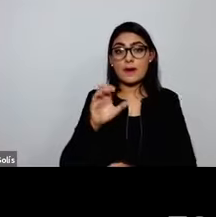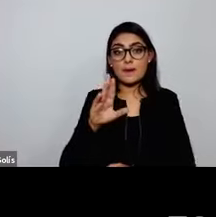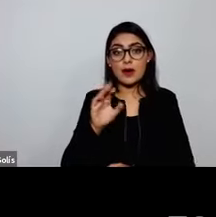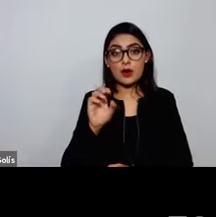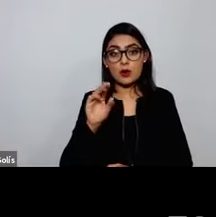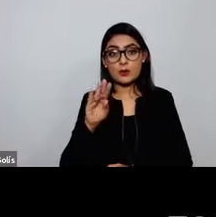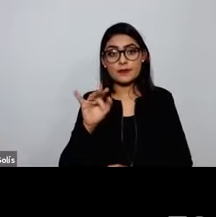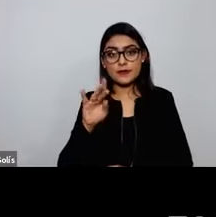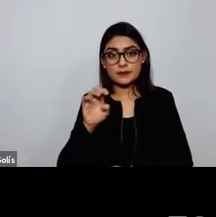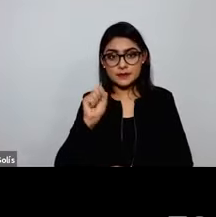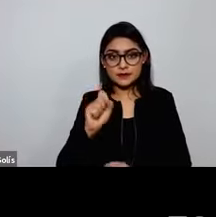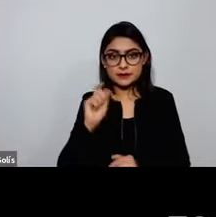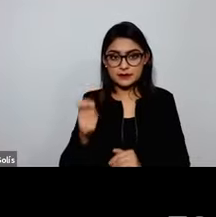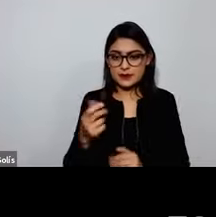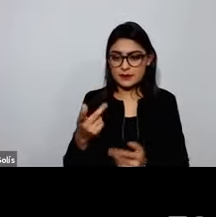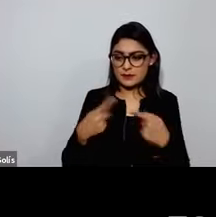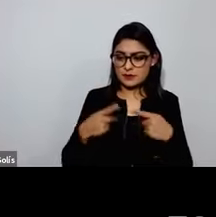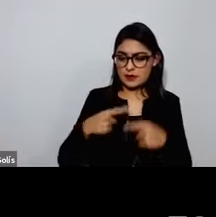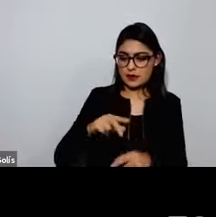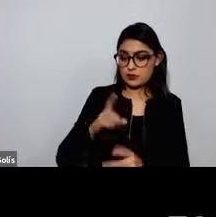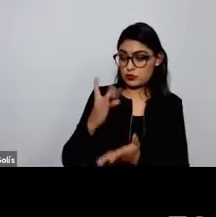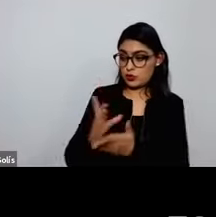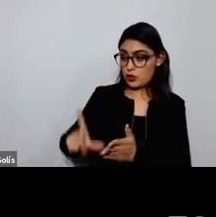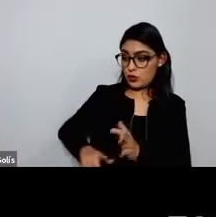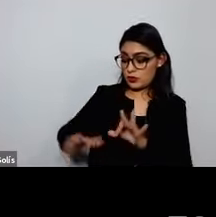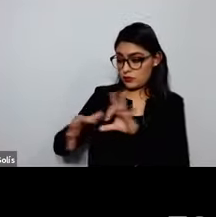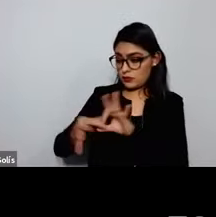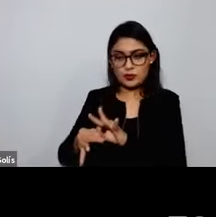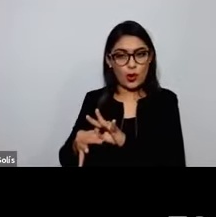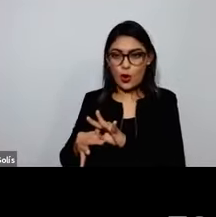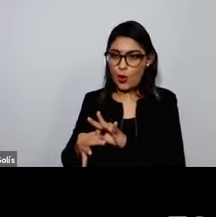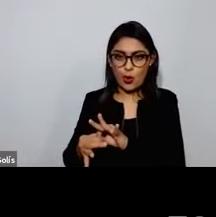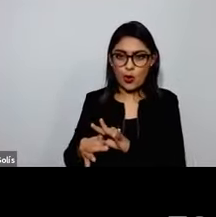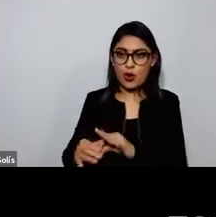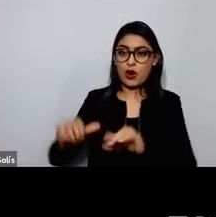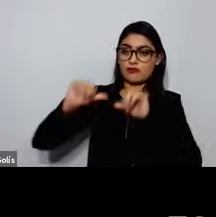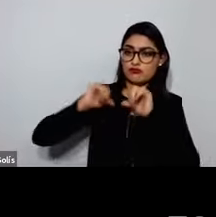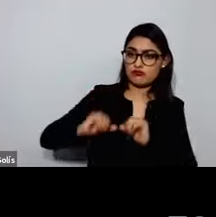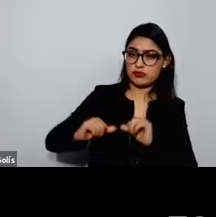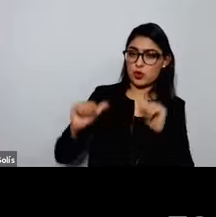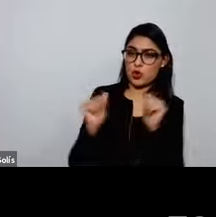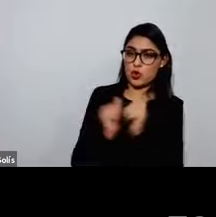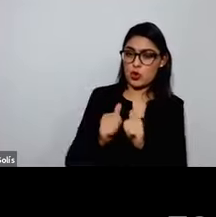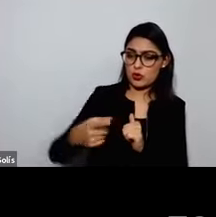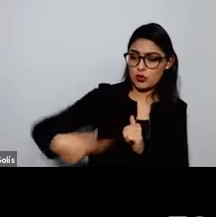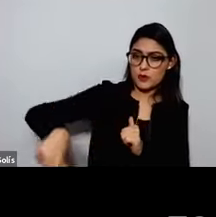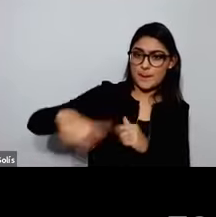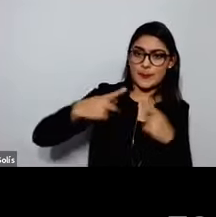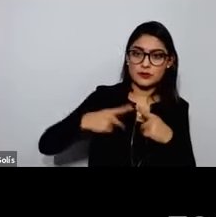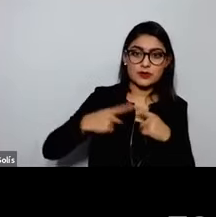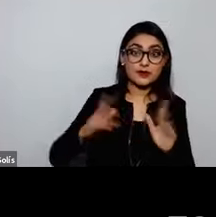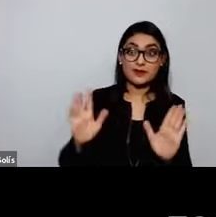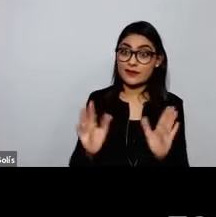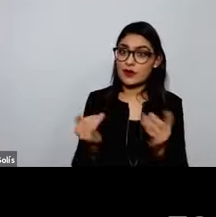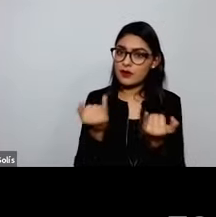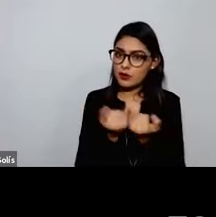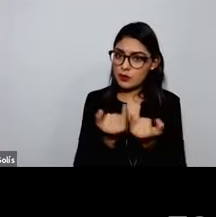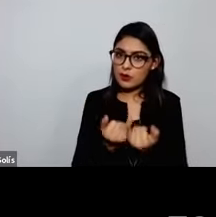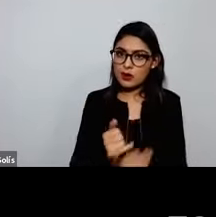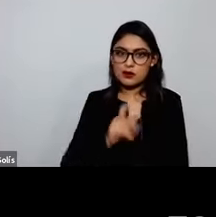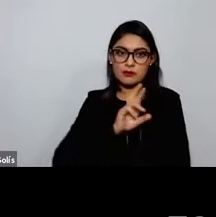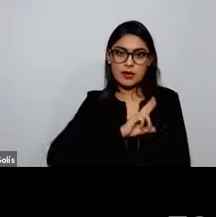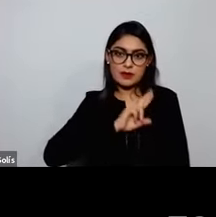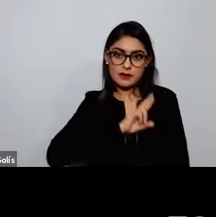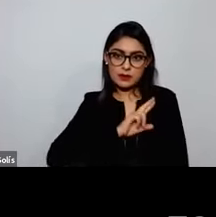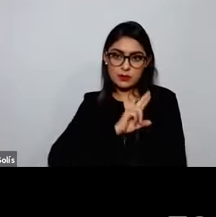entre particulares. Vaya, que estamos más allá de esta relación entre autoridad y gobernado, sino que incluso entre particulares